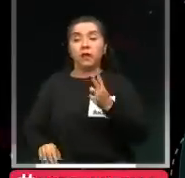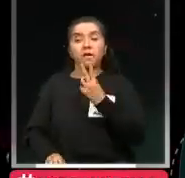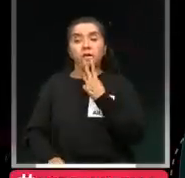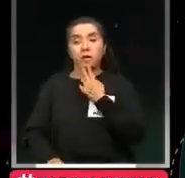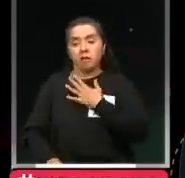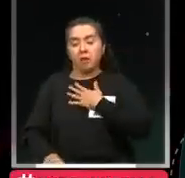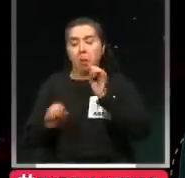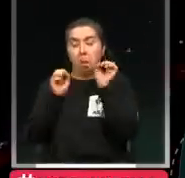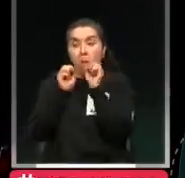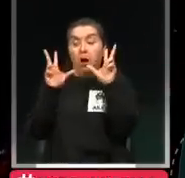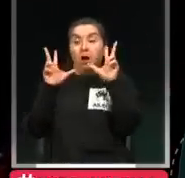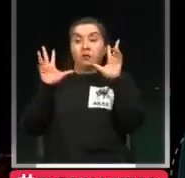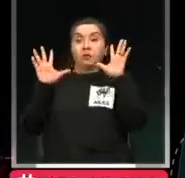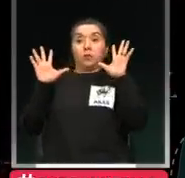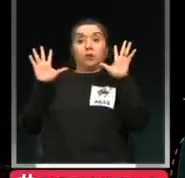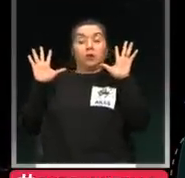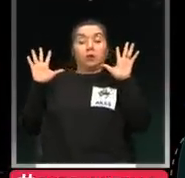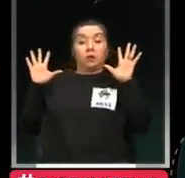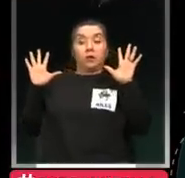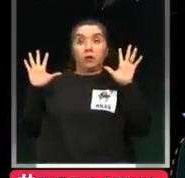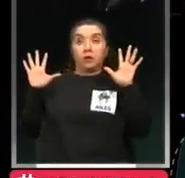La vida me ha sorprendido.